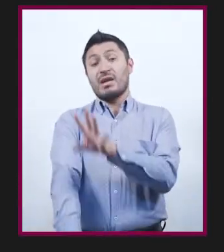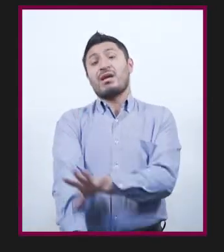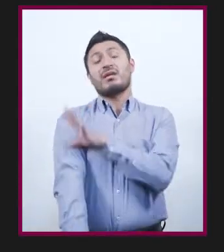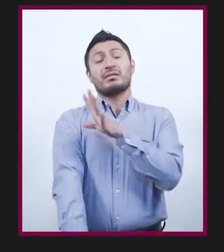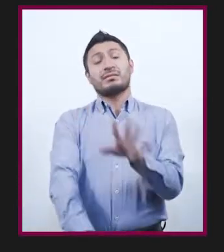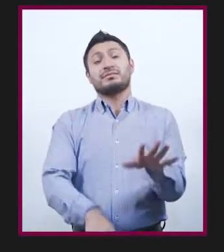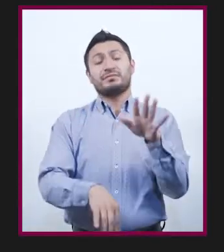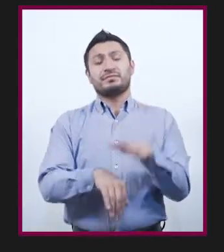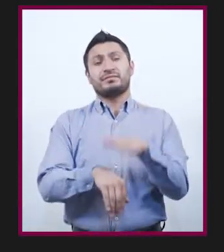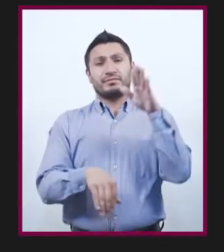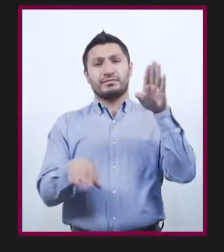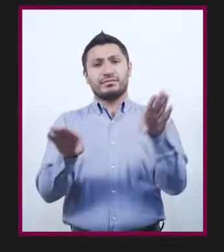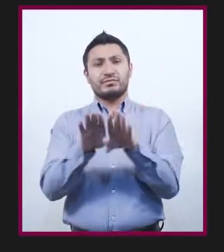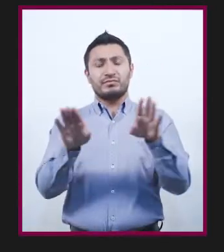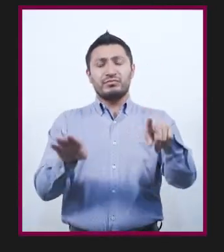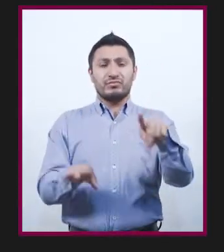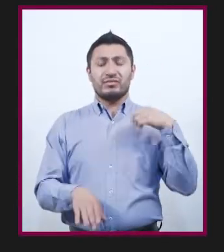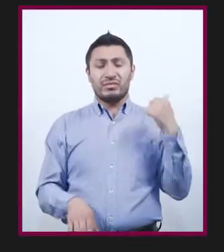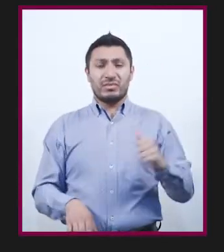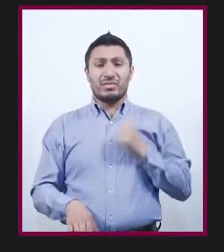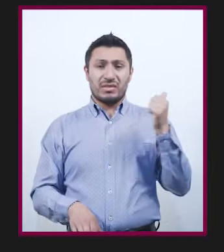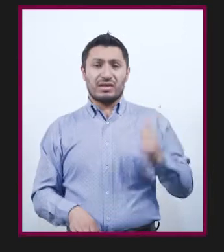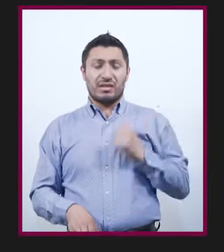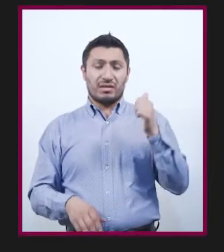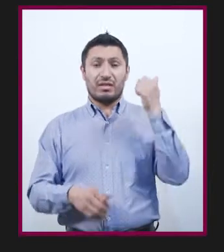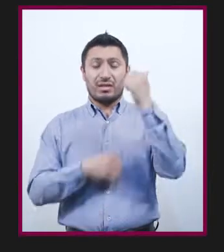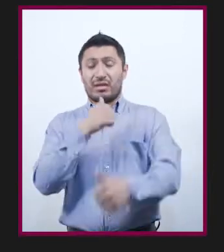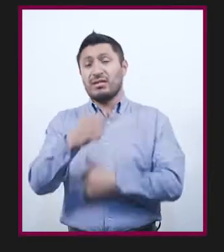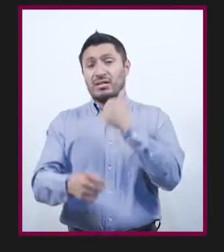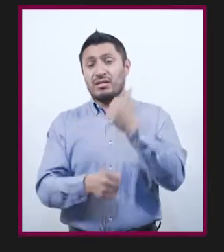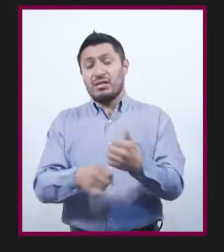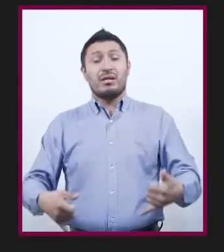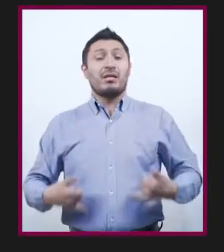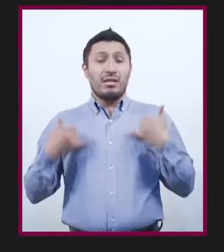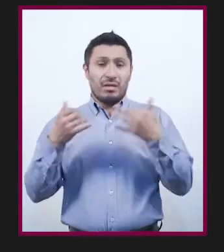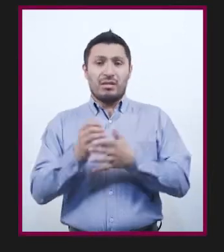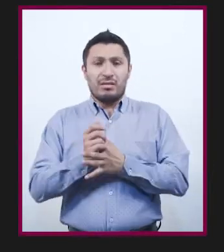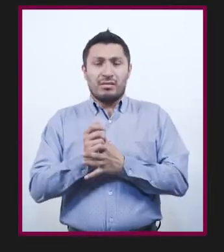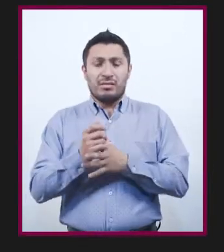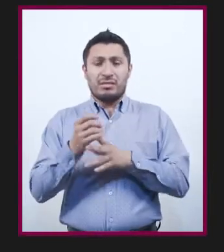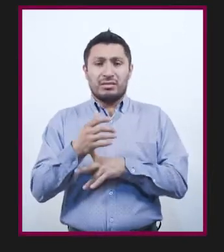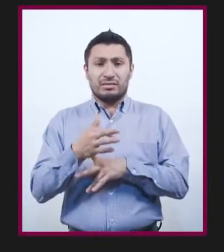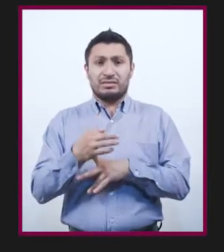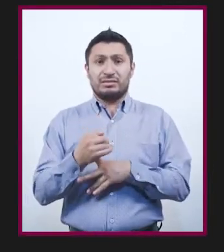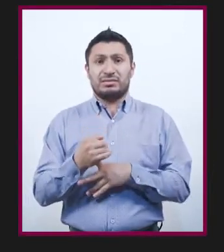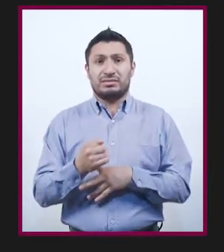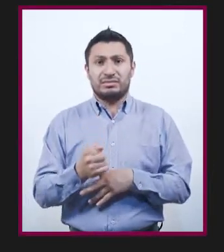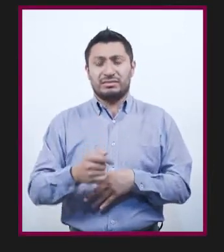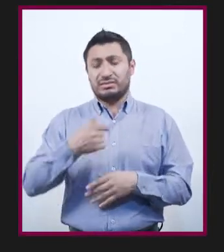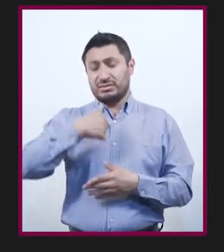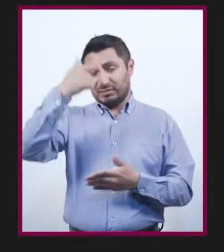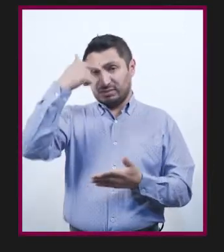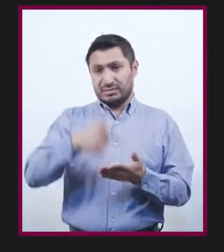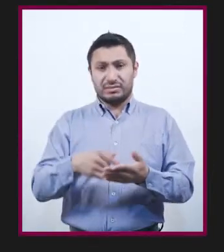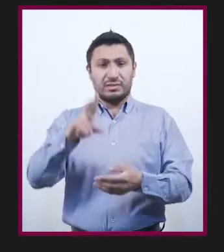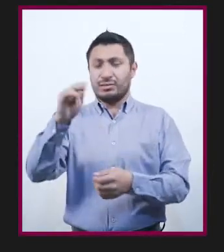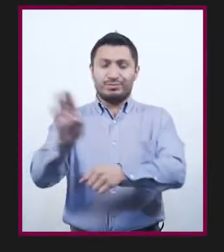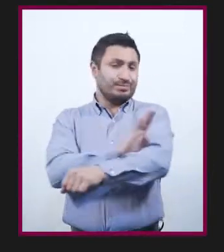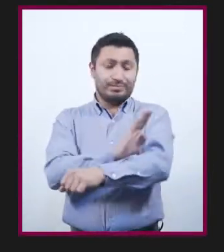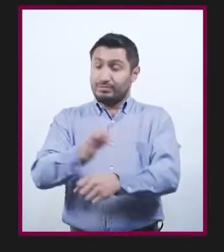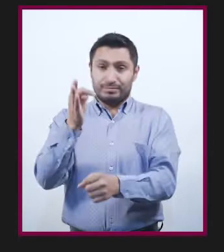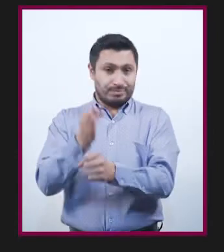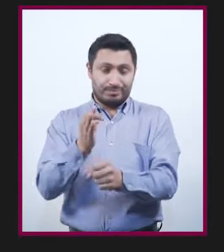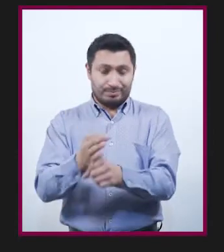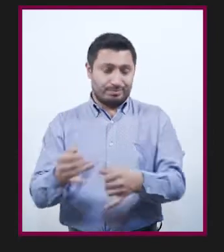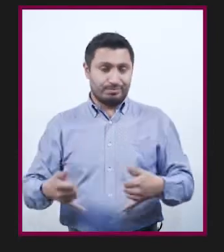otros quisieran, pero, o sea, si no fuera así, pues disfrutar como que tu juventud, tienes como más energía,